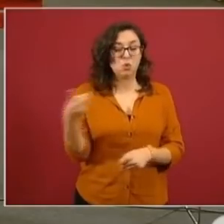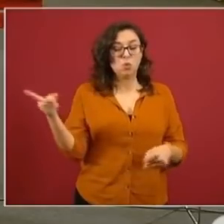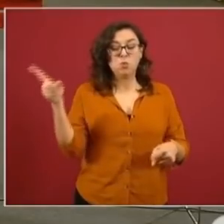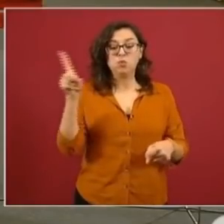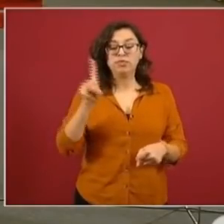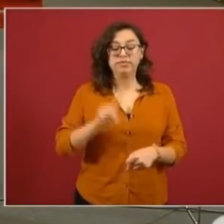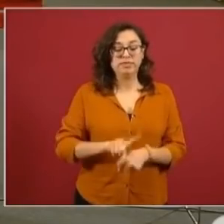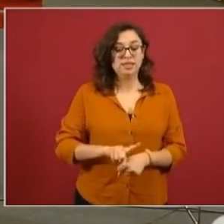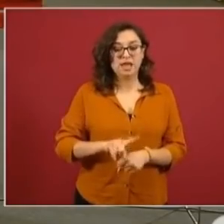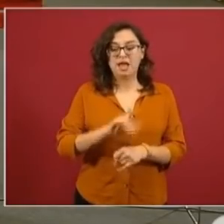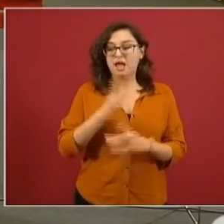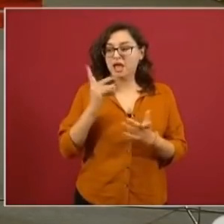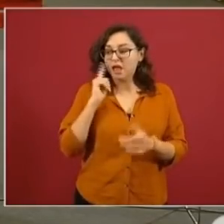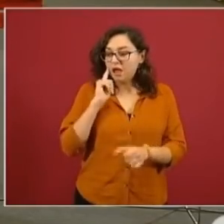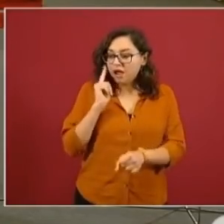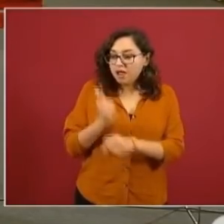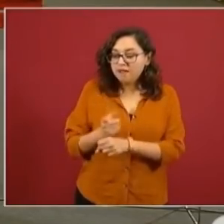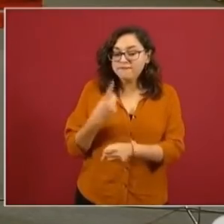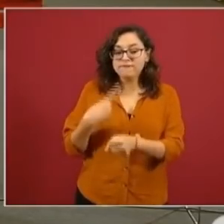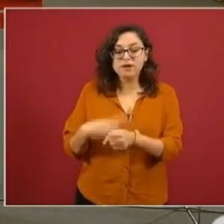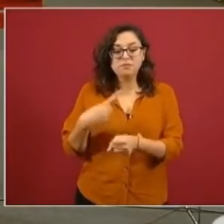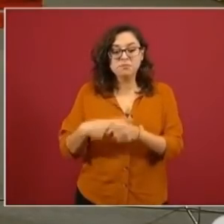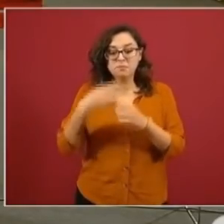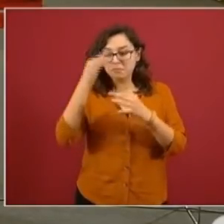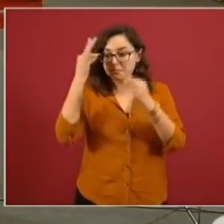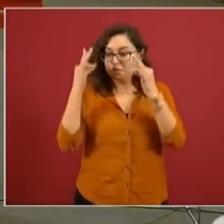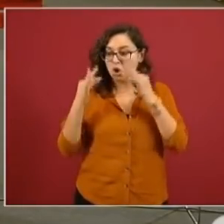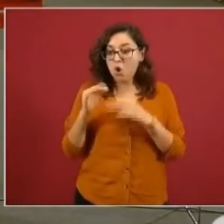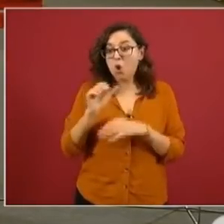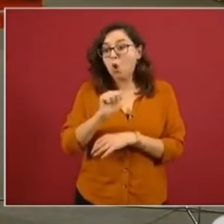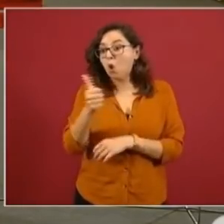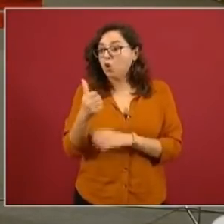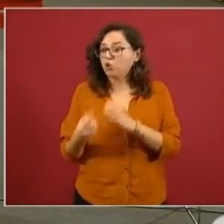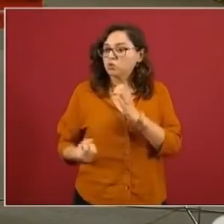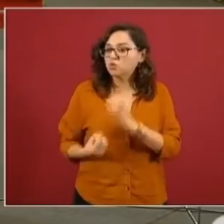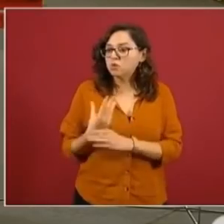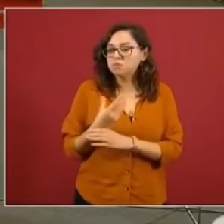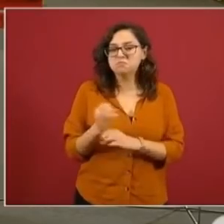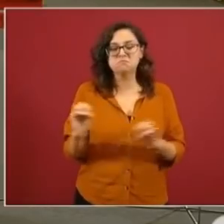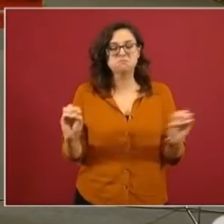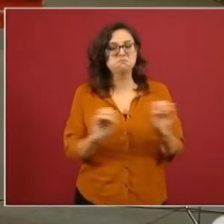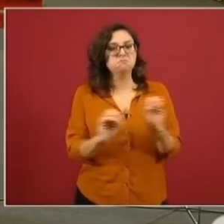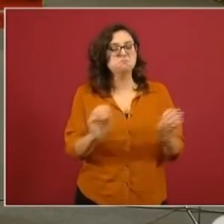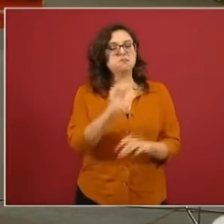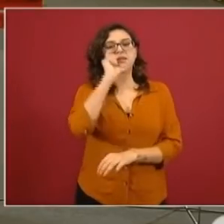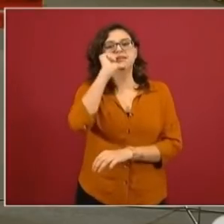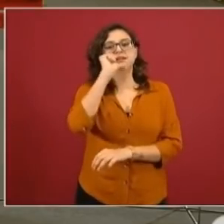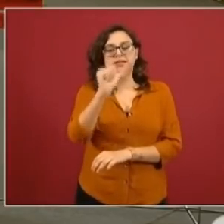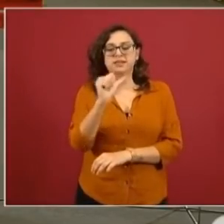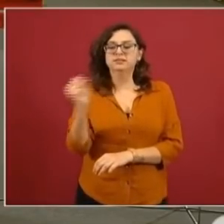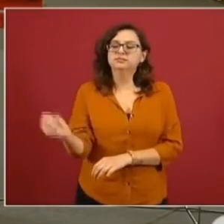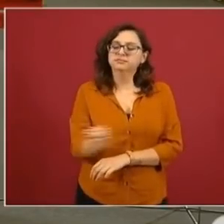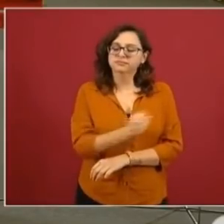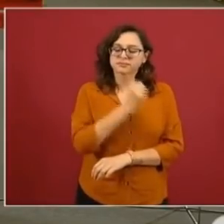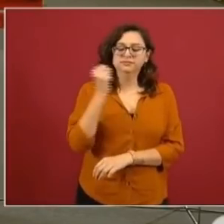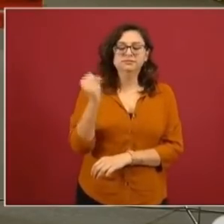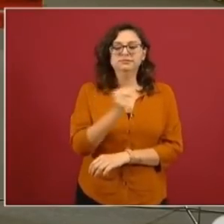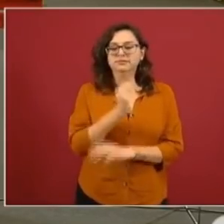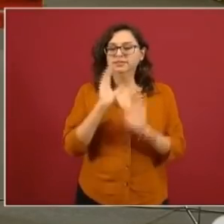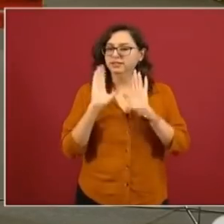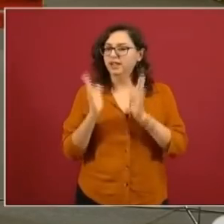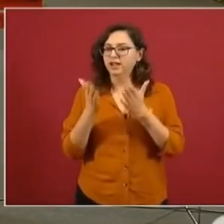después del último caso identificado, no hemos identificado otro caso de sarampión, afortunadamente, en